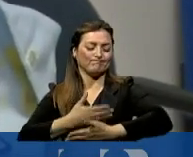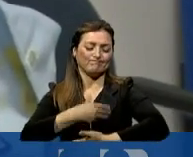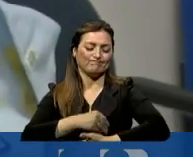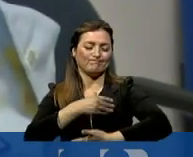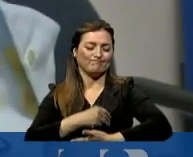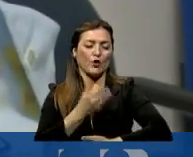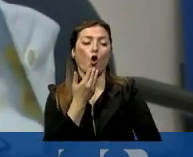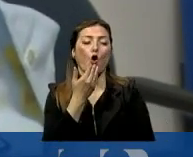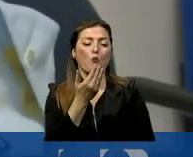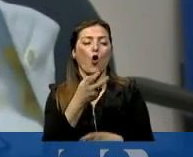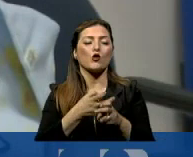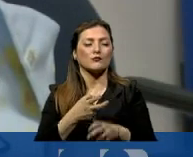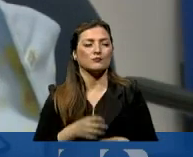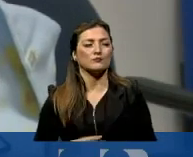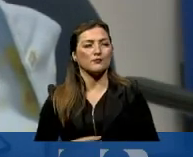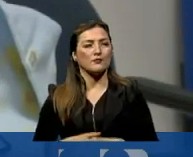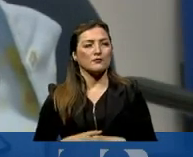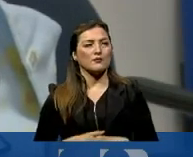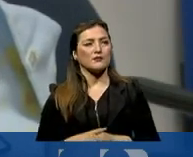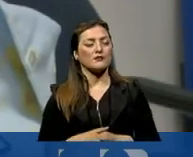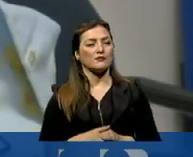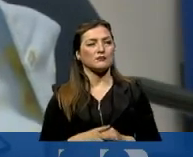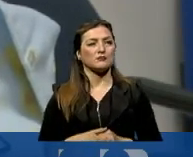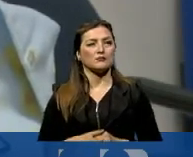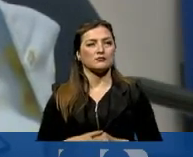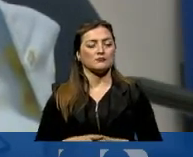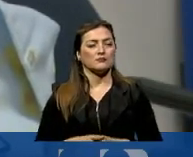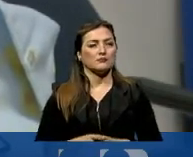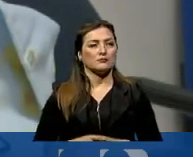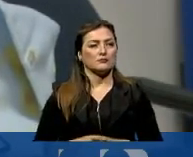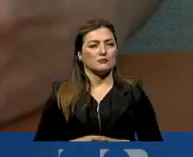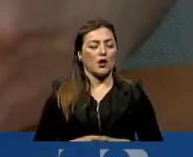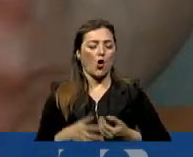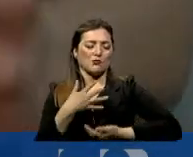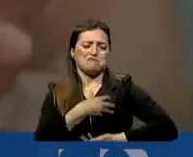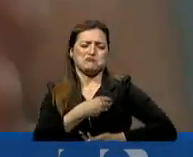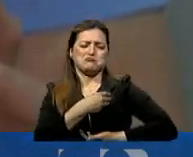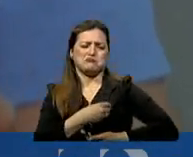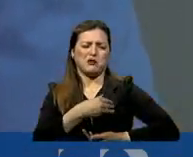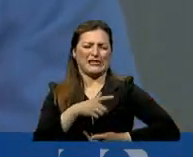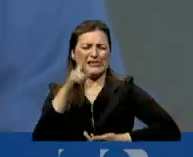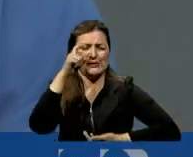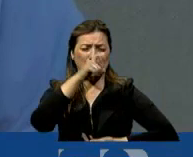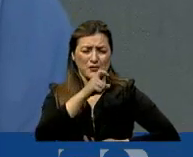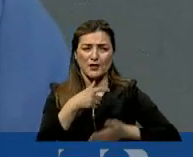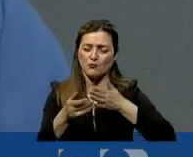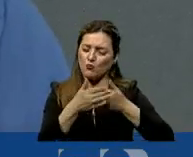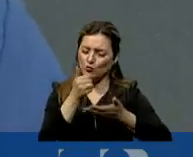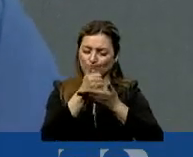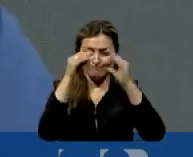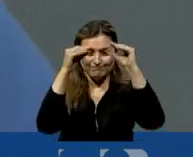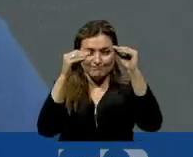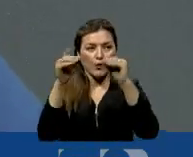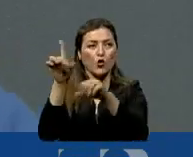correcta que igual no importa si uno no tiene en este caso pezón para darle para cristian chacón residente de pediatría del